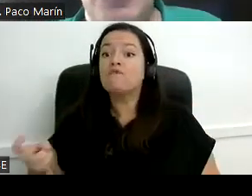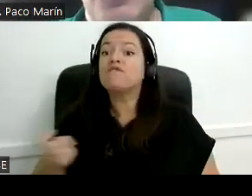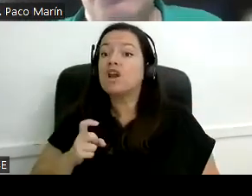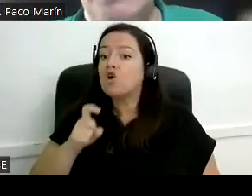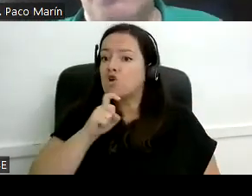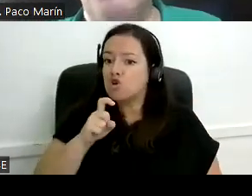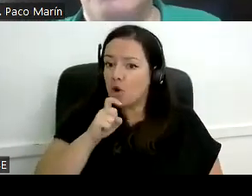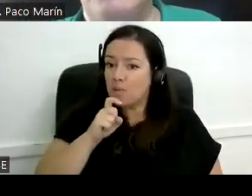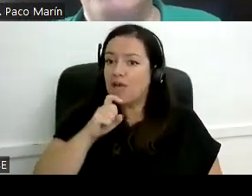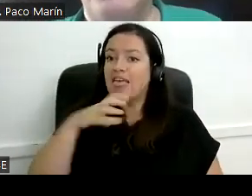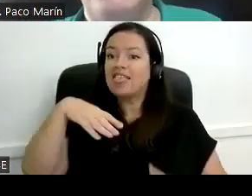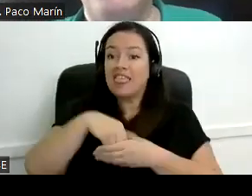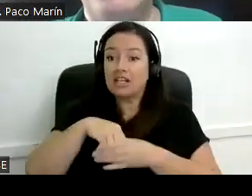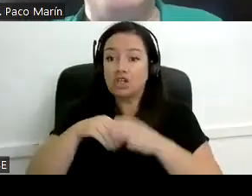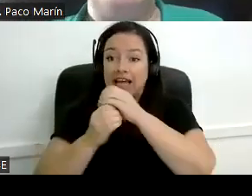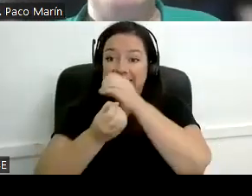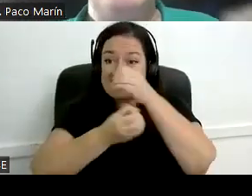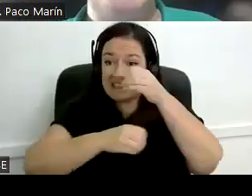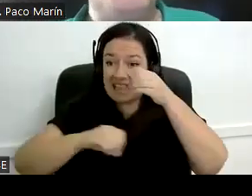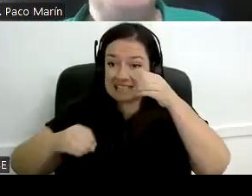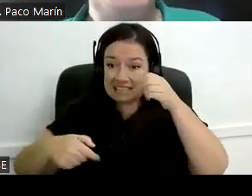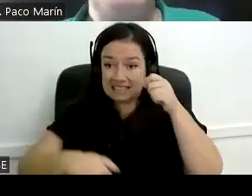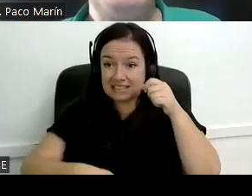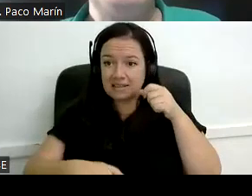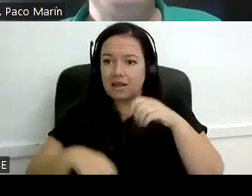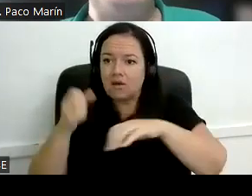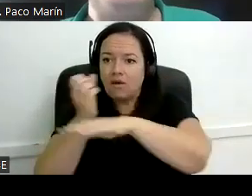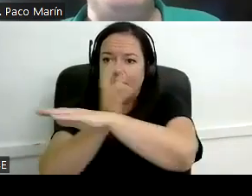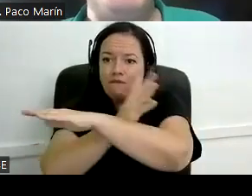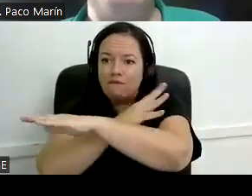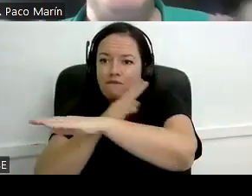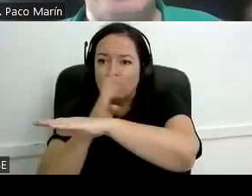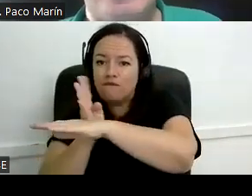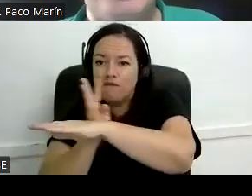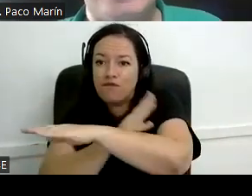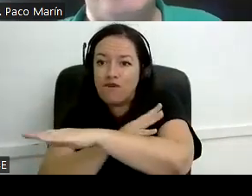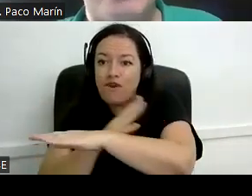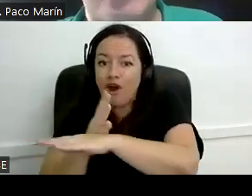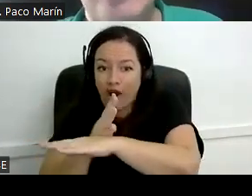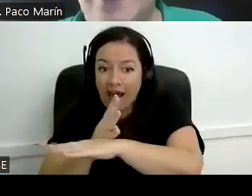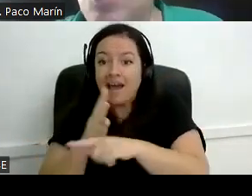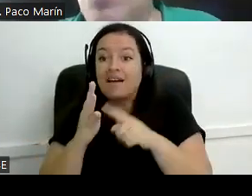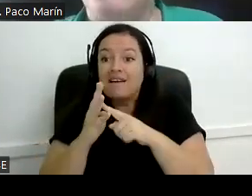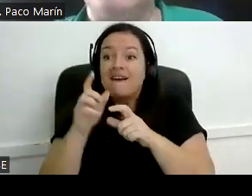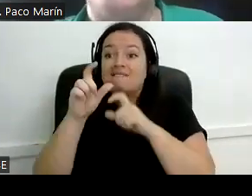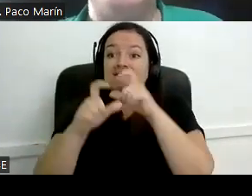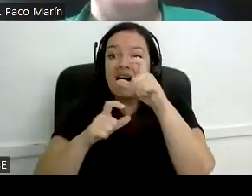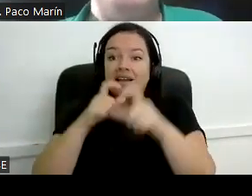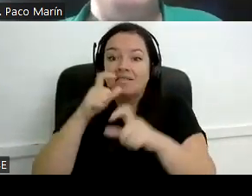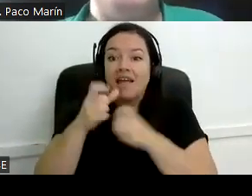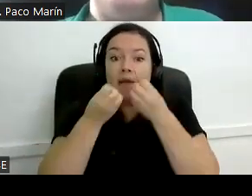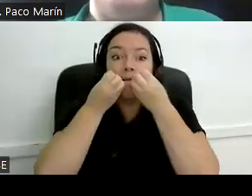la microbiota, en la flora intestinal. Se produce en la flora intestinal si tenemos las bacterias adecuadas, es